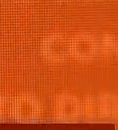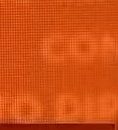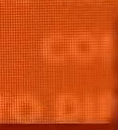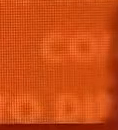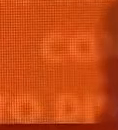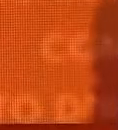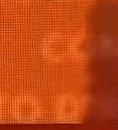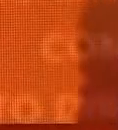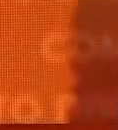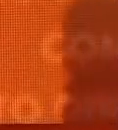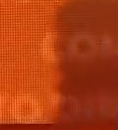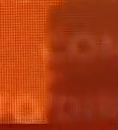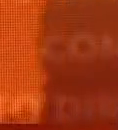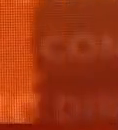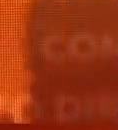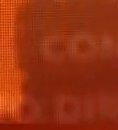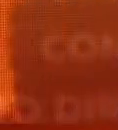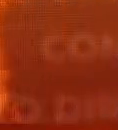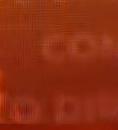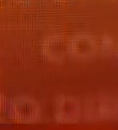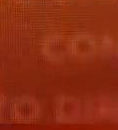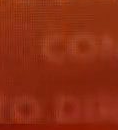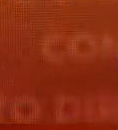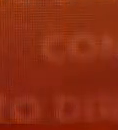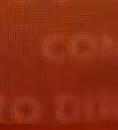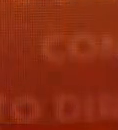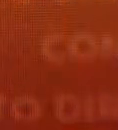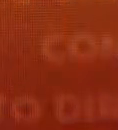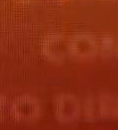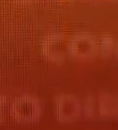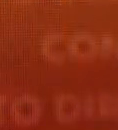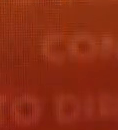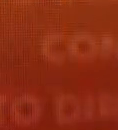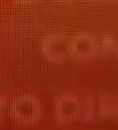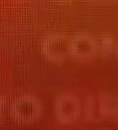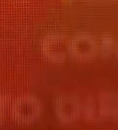correísta, que protegió a José Serrano, me refiero a Maritza Romero, y la tercera, Fabiola.